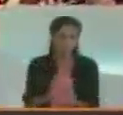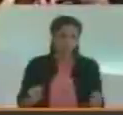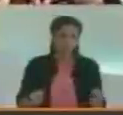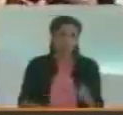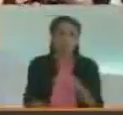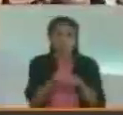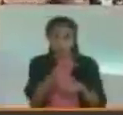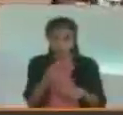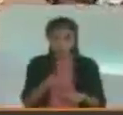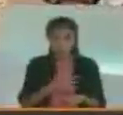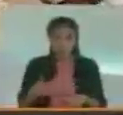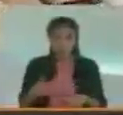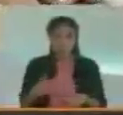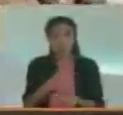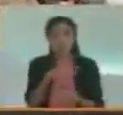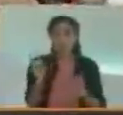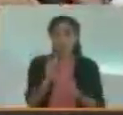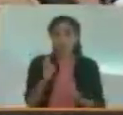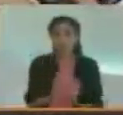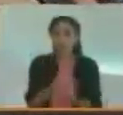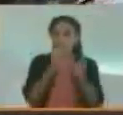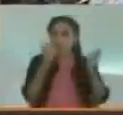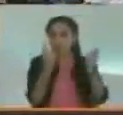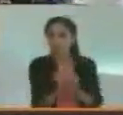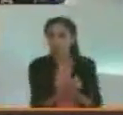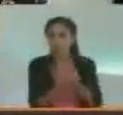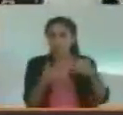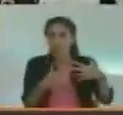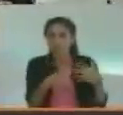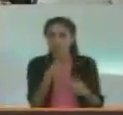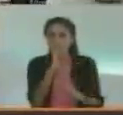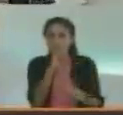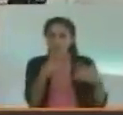¿Ustedes quieren que Venezuela se convierta en una colonia gringa?